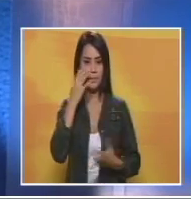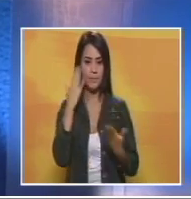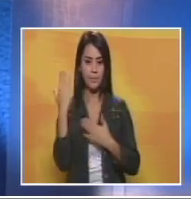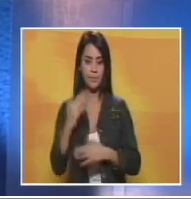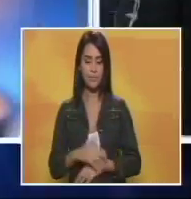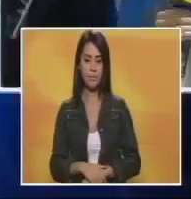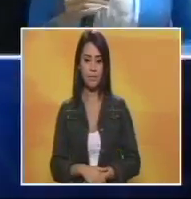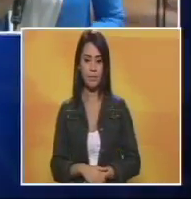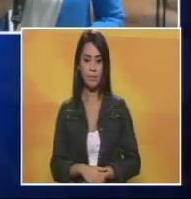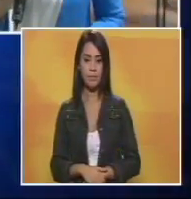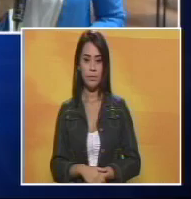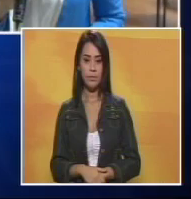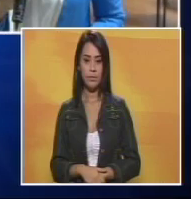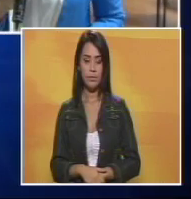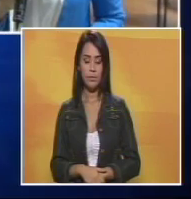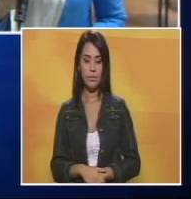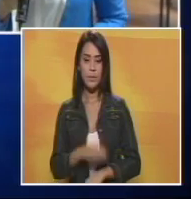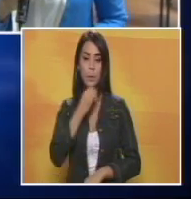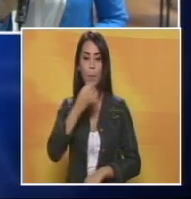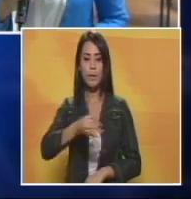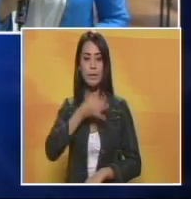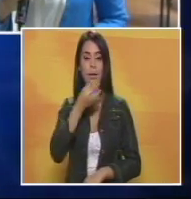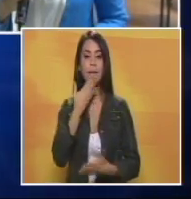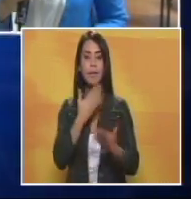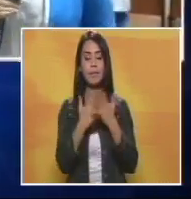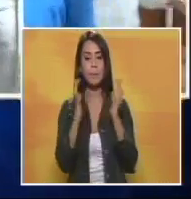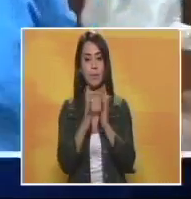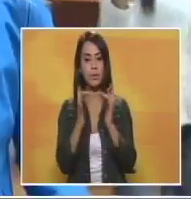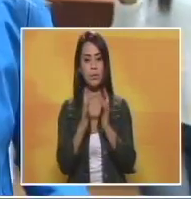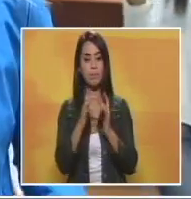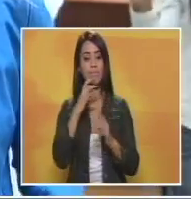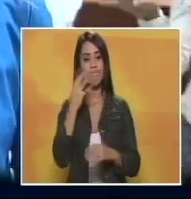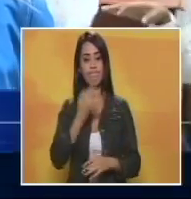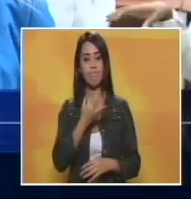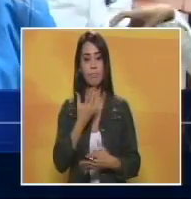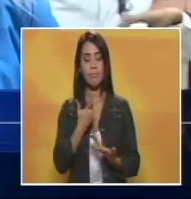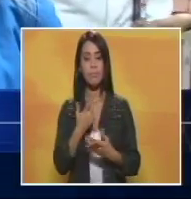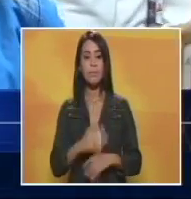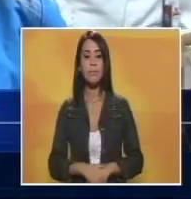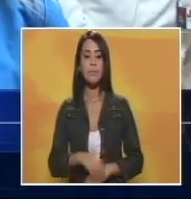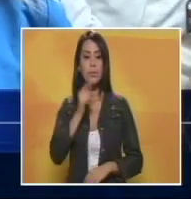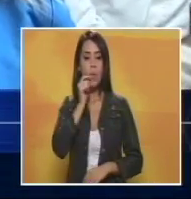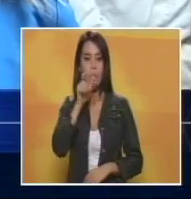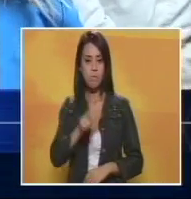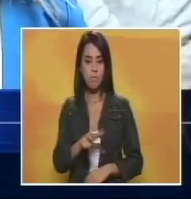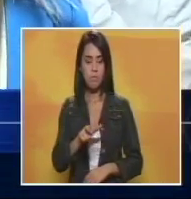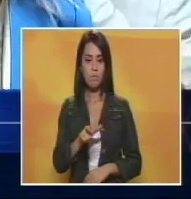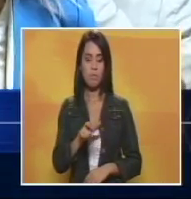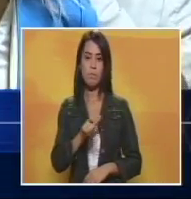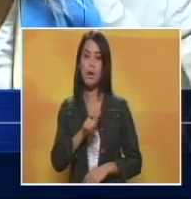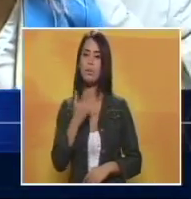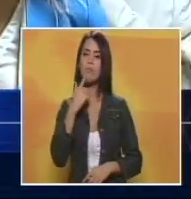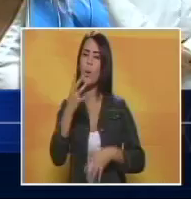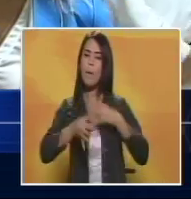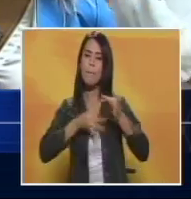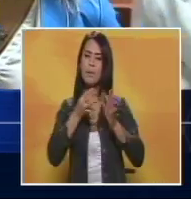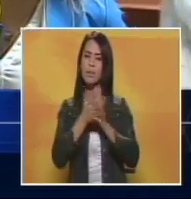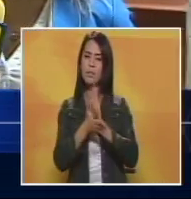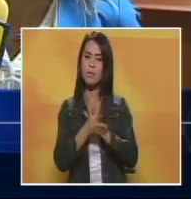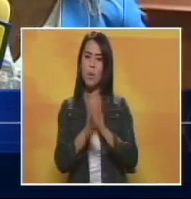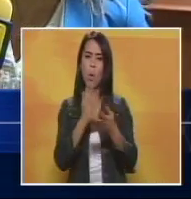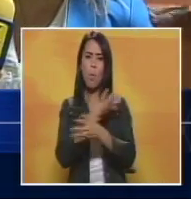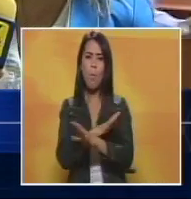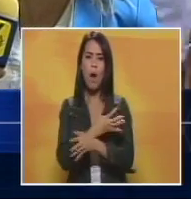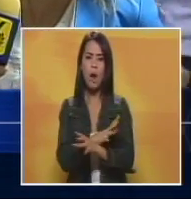escuchamos. Sí, muy buenas tardes, gracias por el contacto. Efectivamente, el comisario Douglas Rico nos comenta sobre este